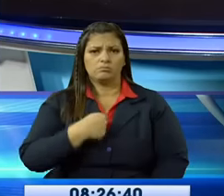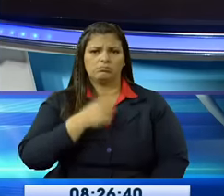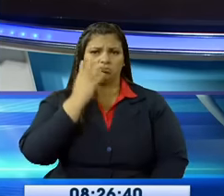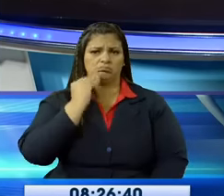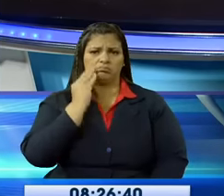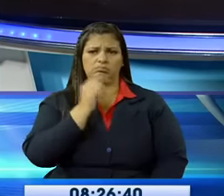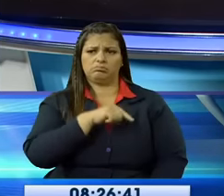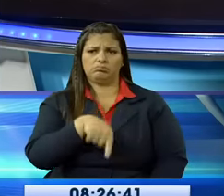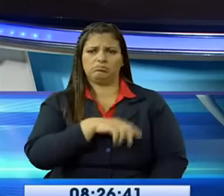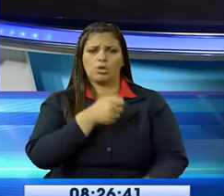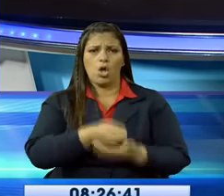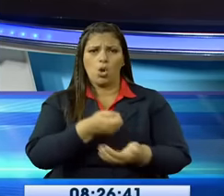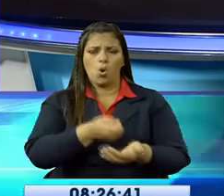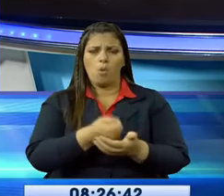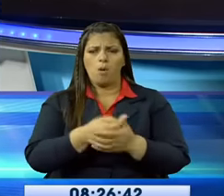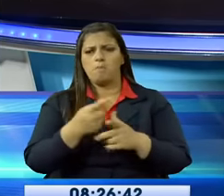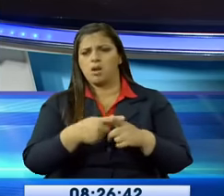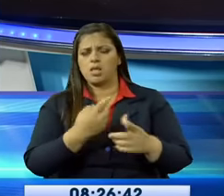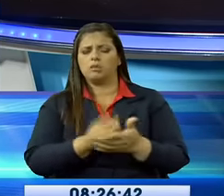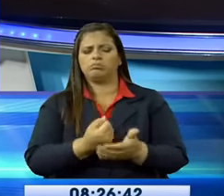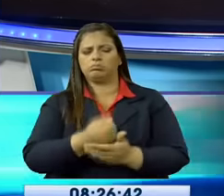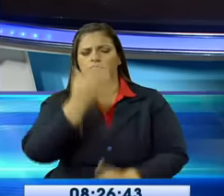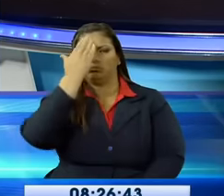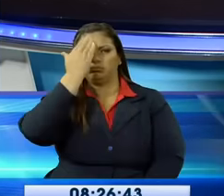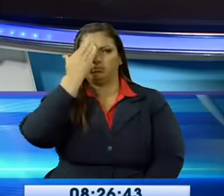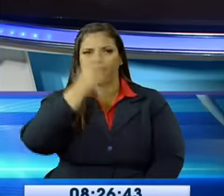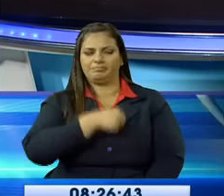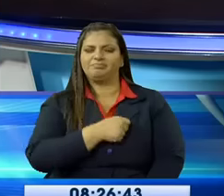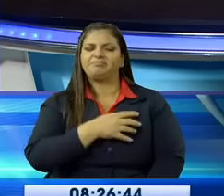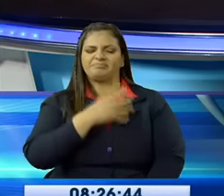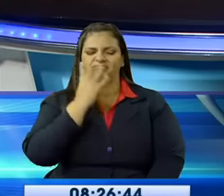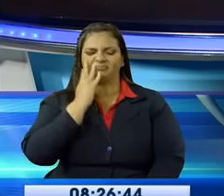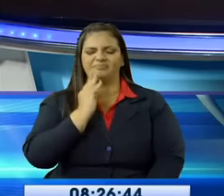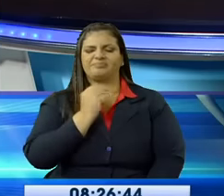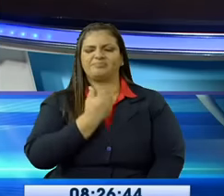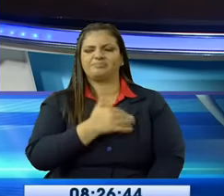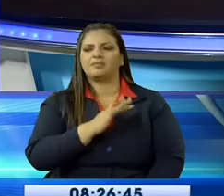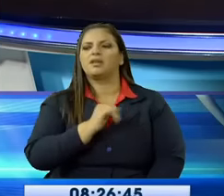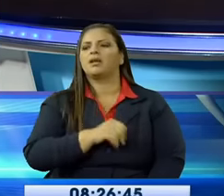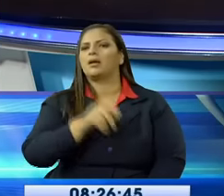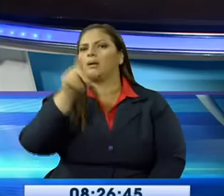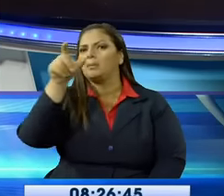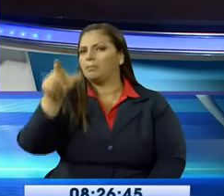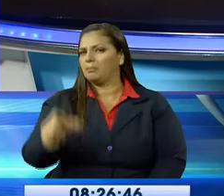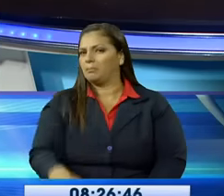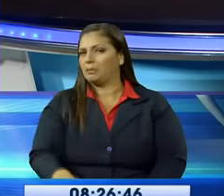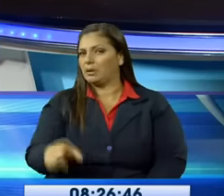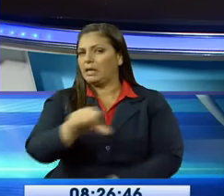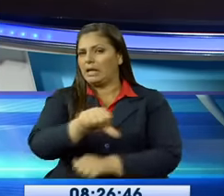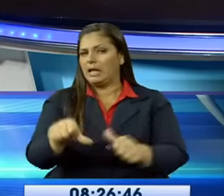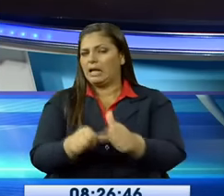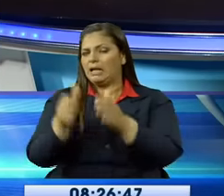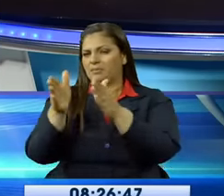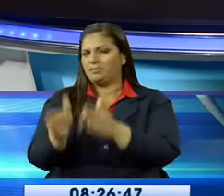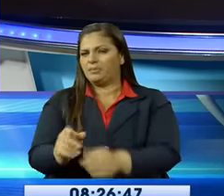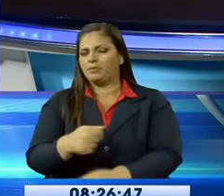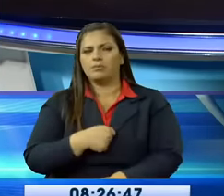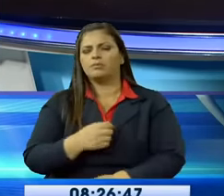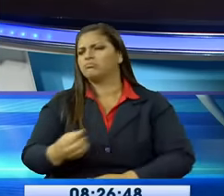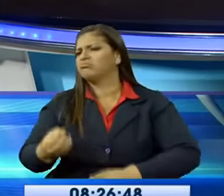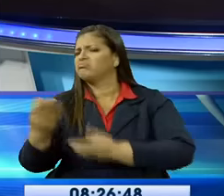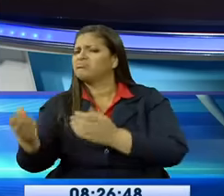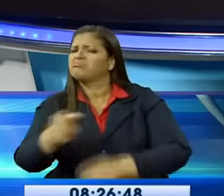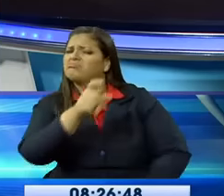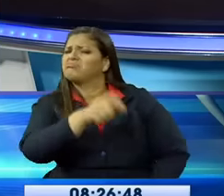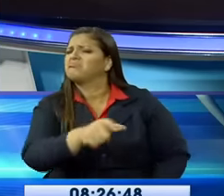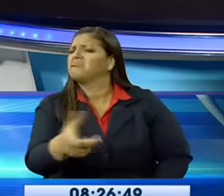Claro. El hecho de denunciarle a los supervisores no hay ningún tipo de resultado. No surte efecto. Que se